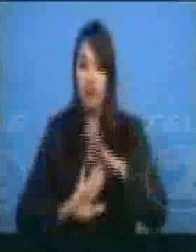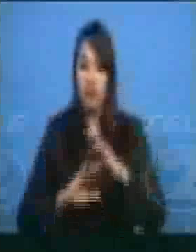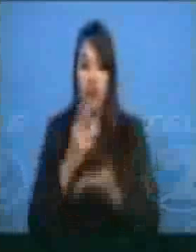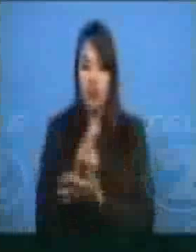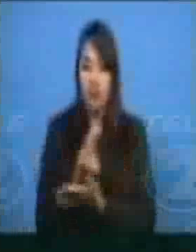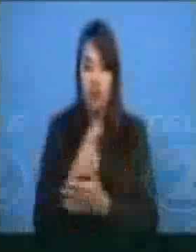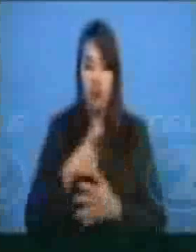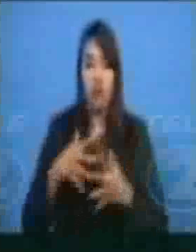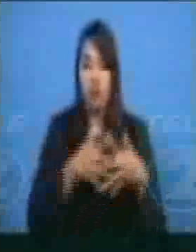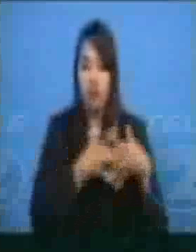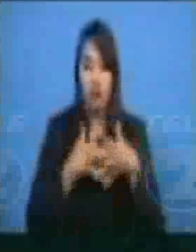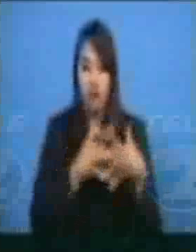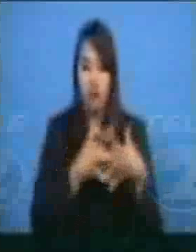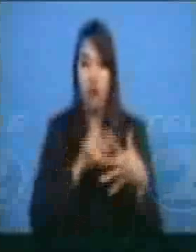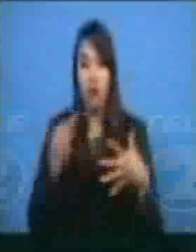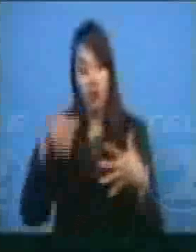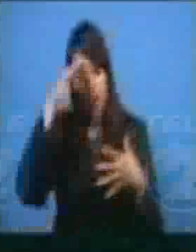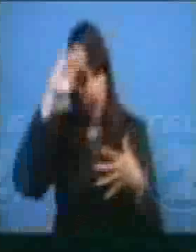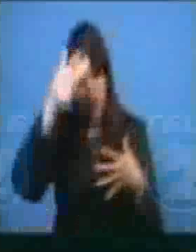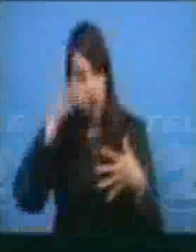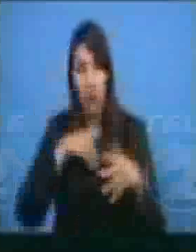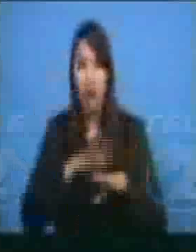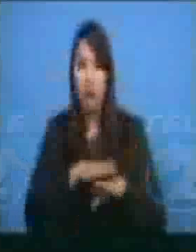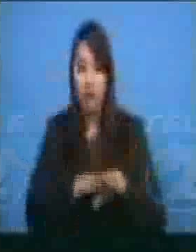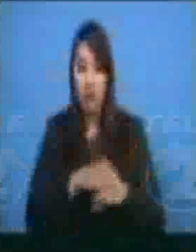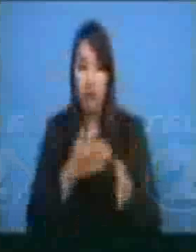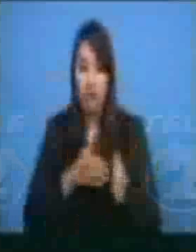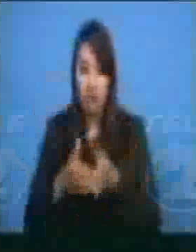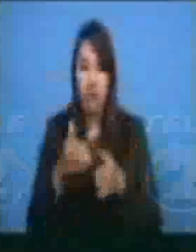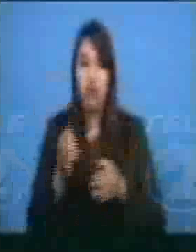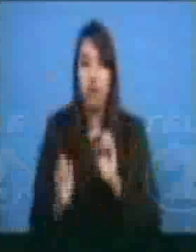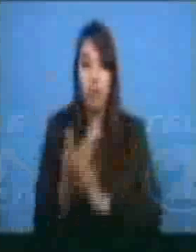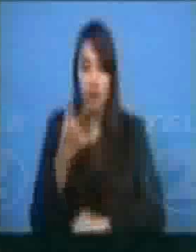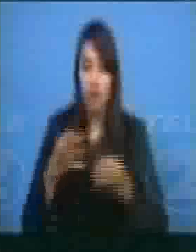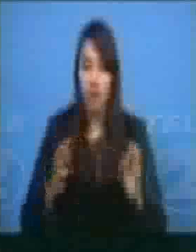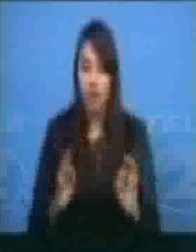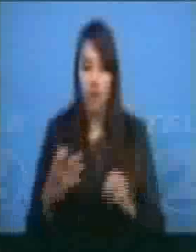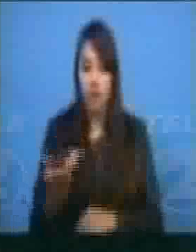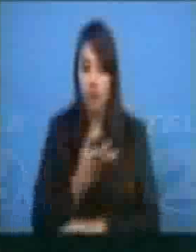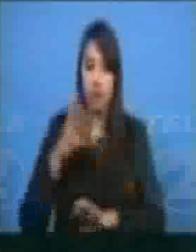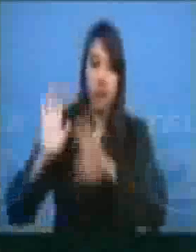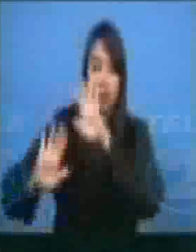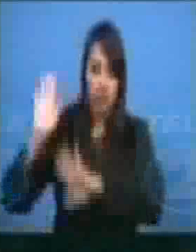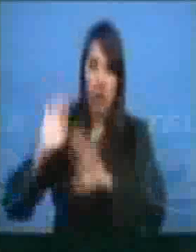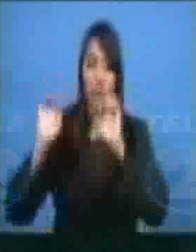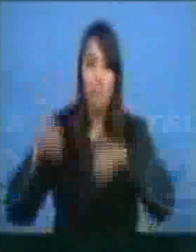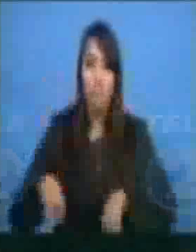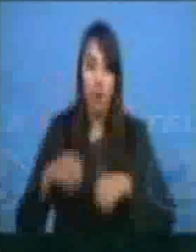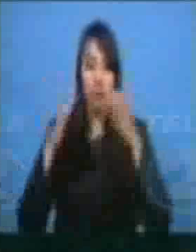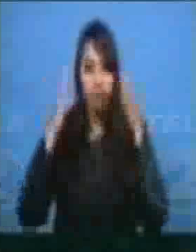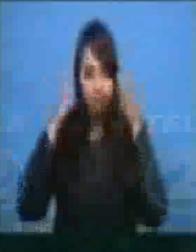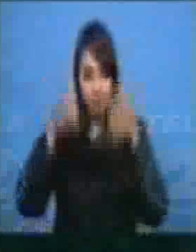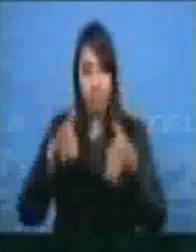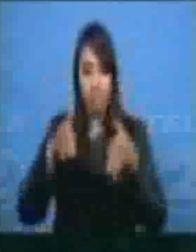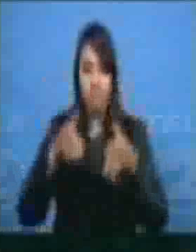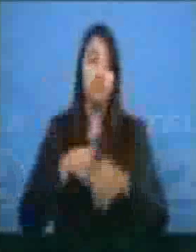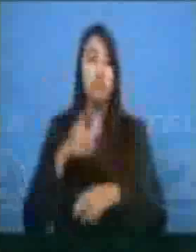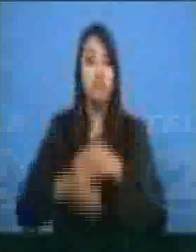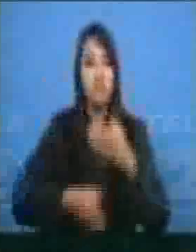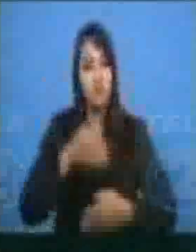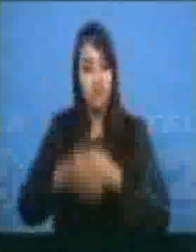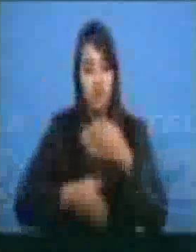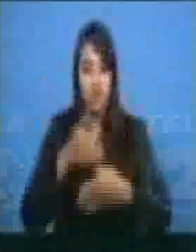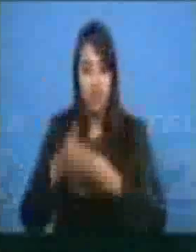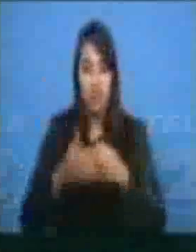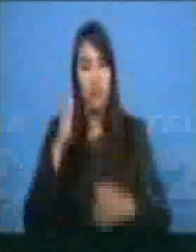económico de Estados Unidos contra Cuba, para así iniciar un nuevo capítulo en nuestra historia y fijar la mirada hacia el